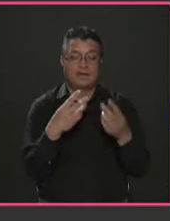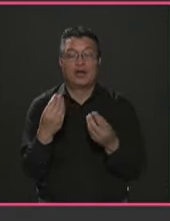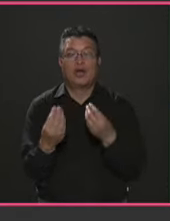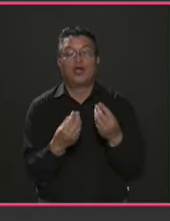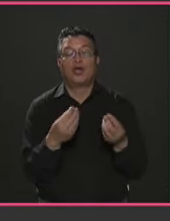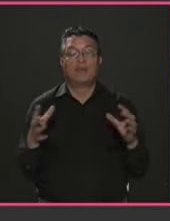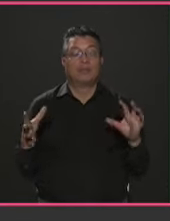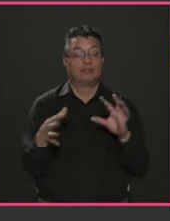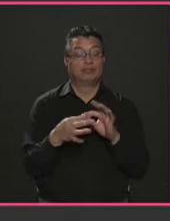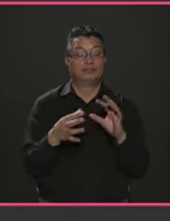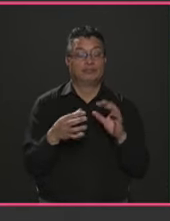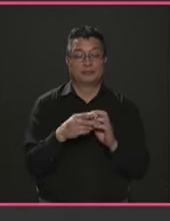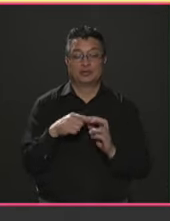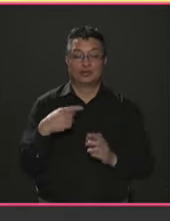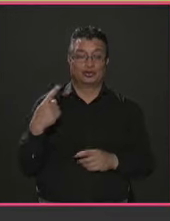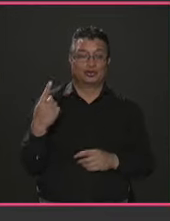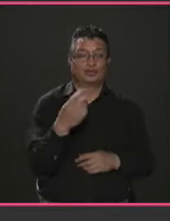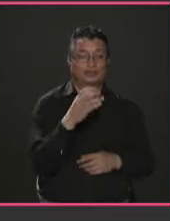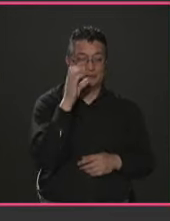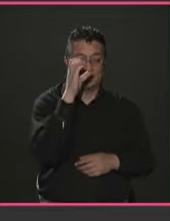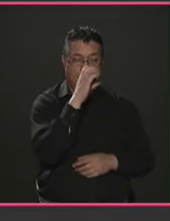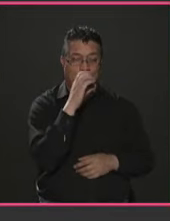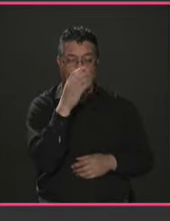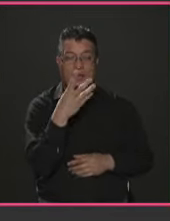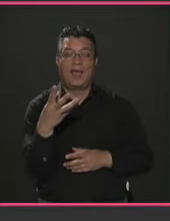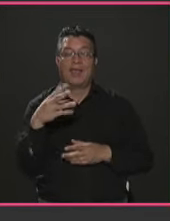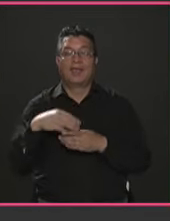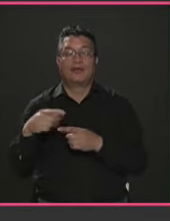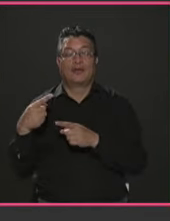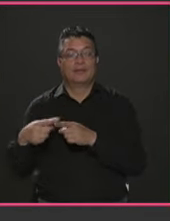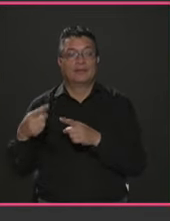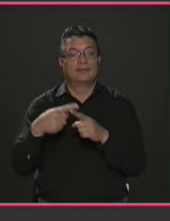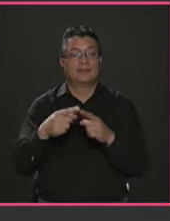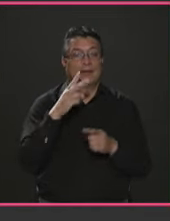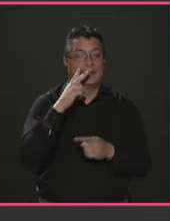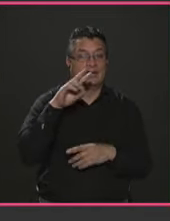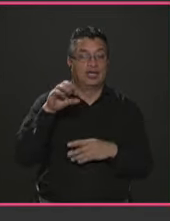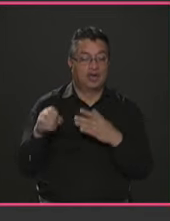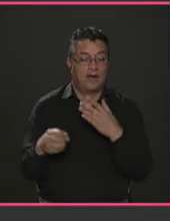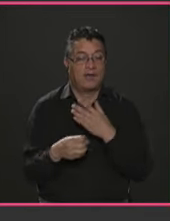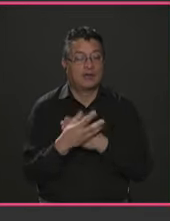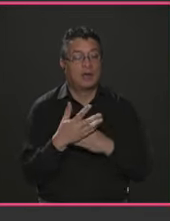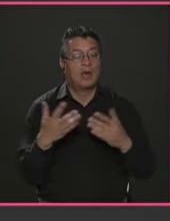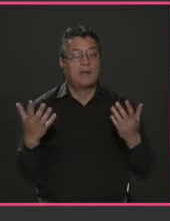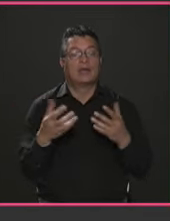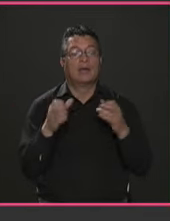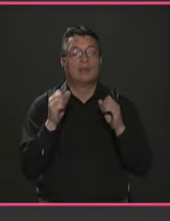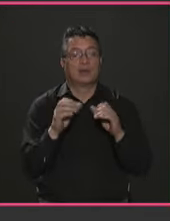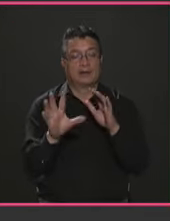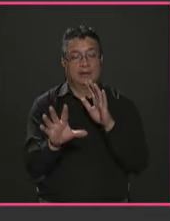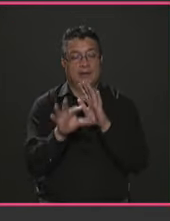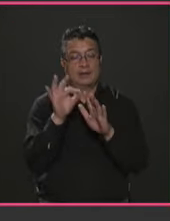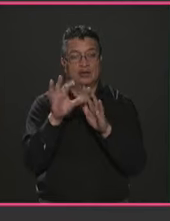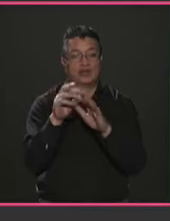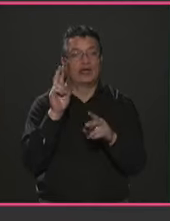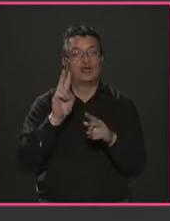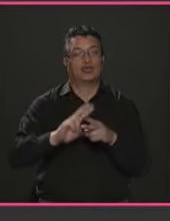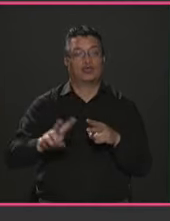conecta todo y tenemos que buscar la conexiones entre los diferentes tipos de innovación para encontrar